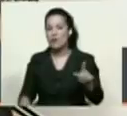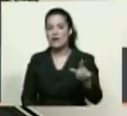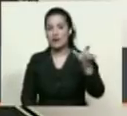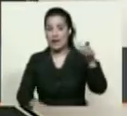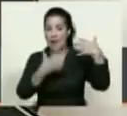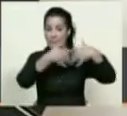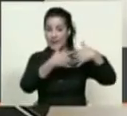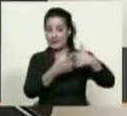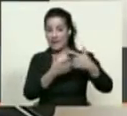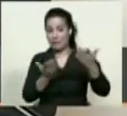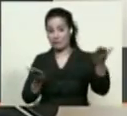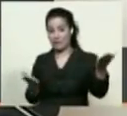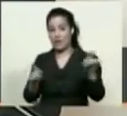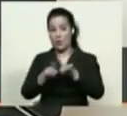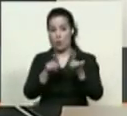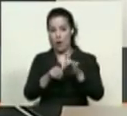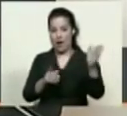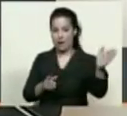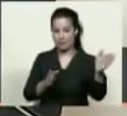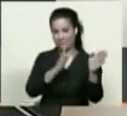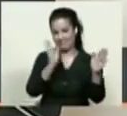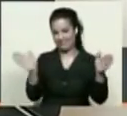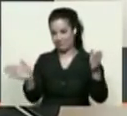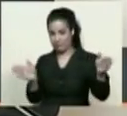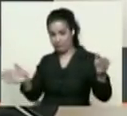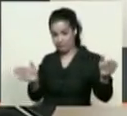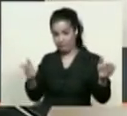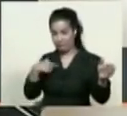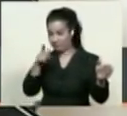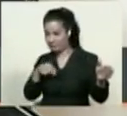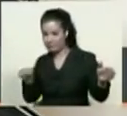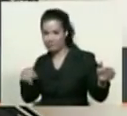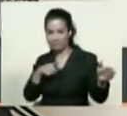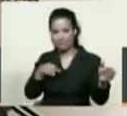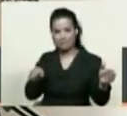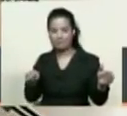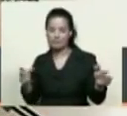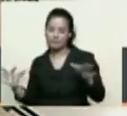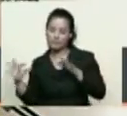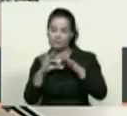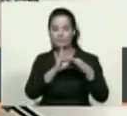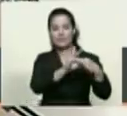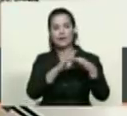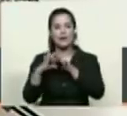de estos presuntos corruptos es un compisco representante de la